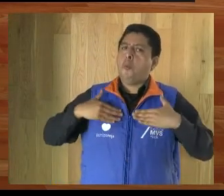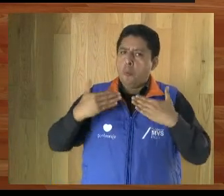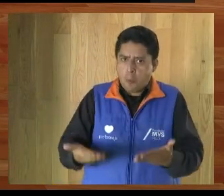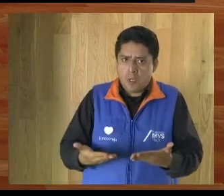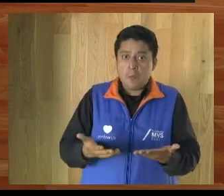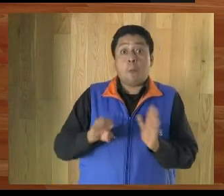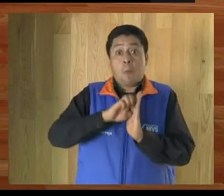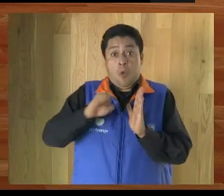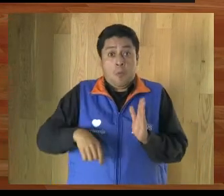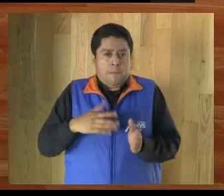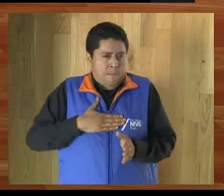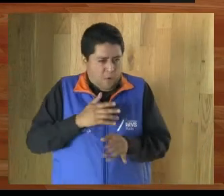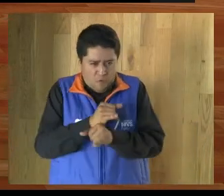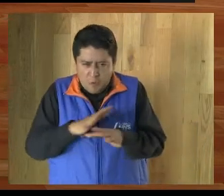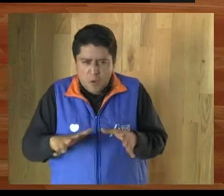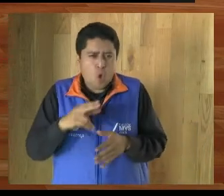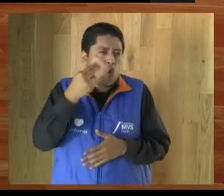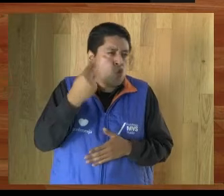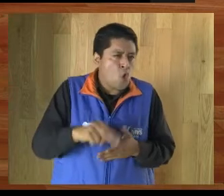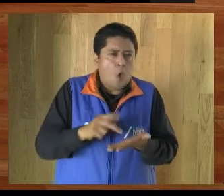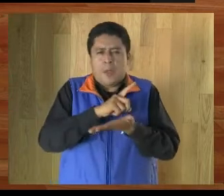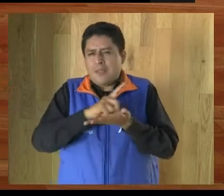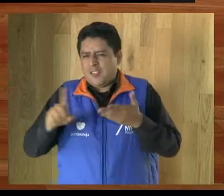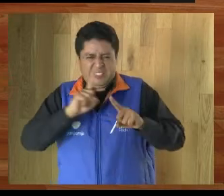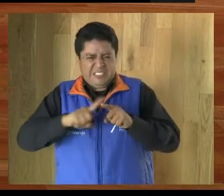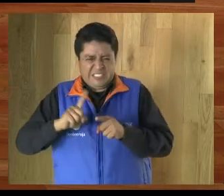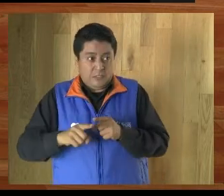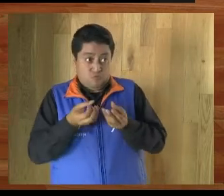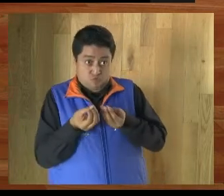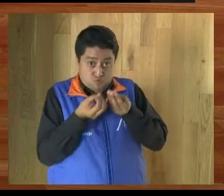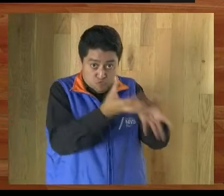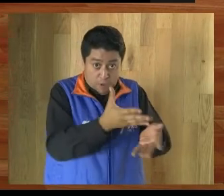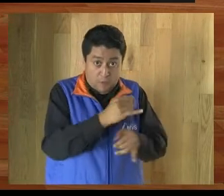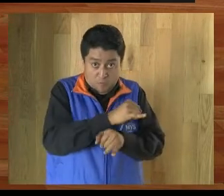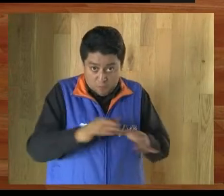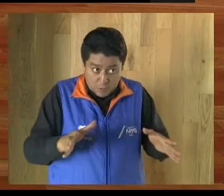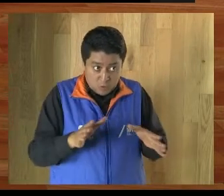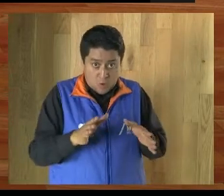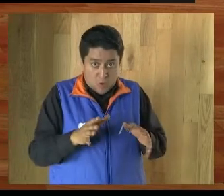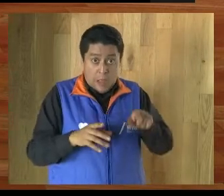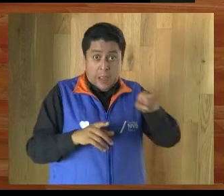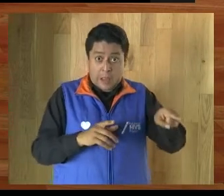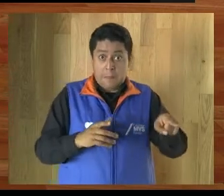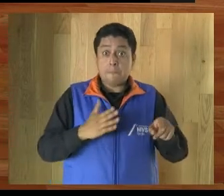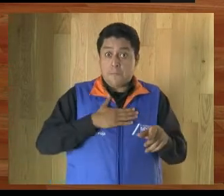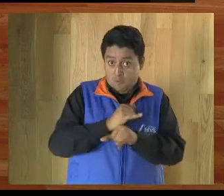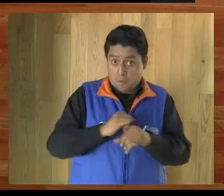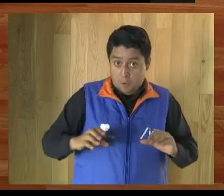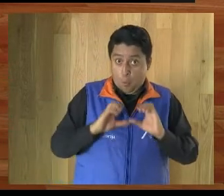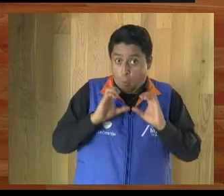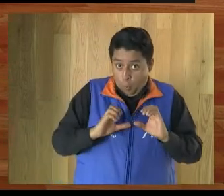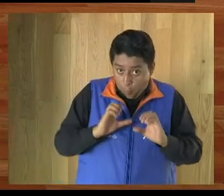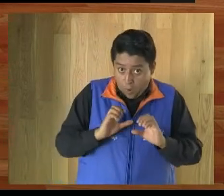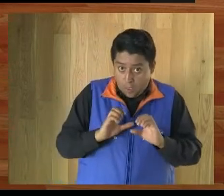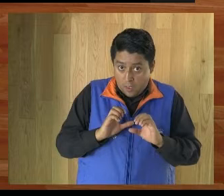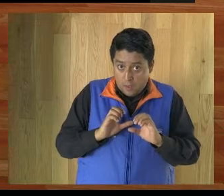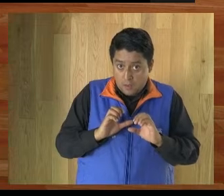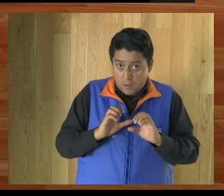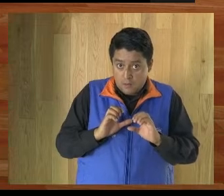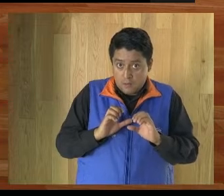de mis datos personales, la ética, etcétera, ¿no? Entonces, porque hoy sabemos, y este es un